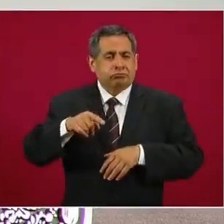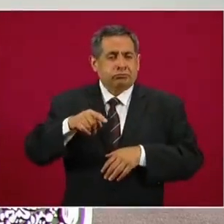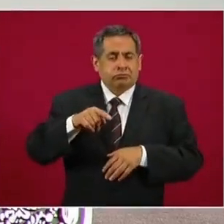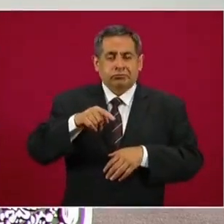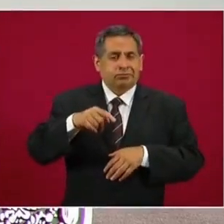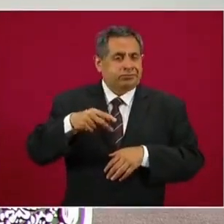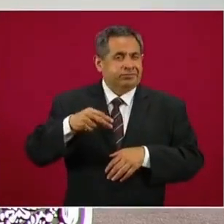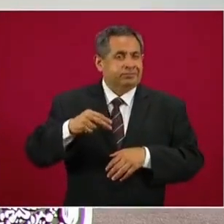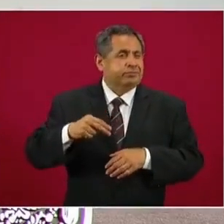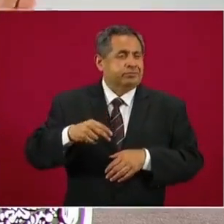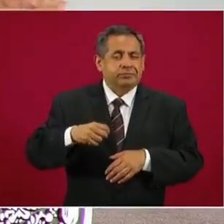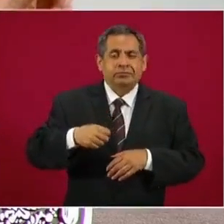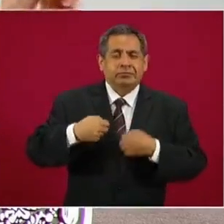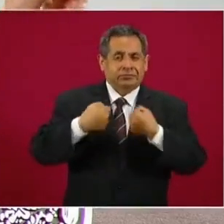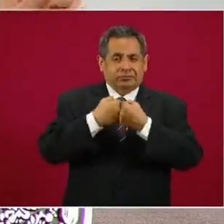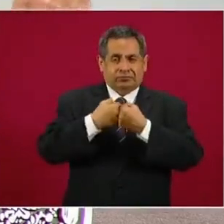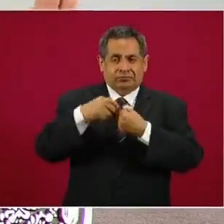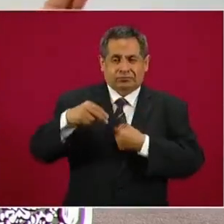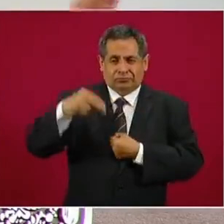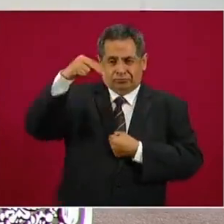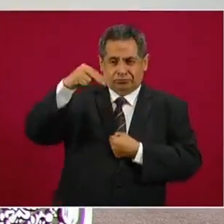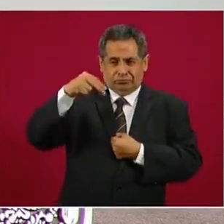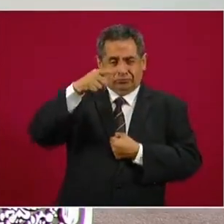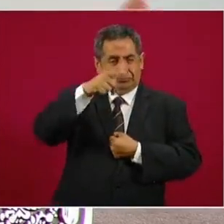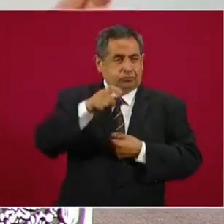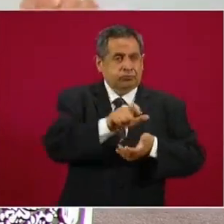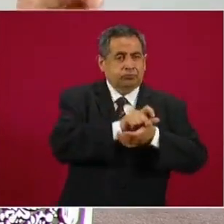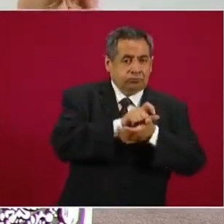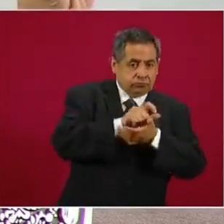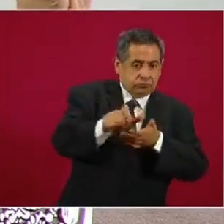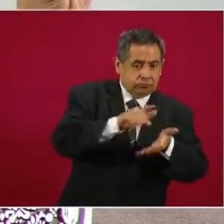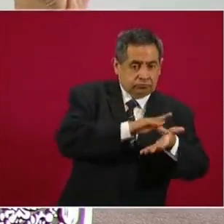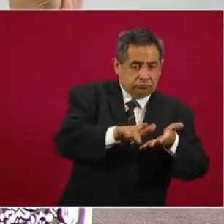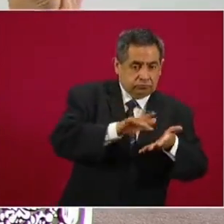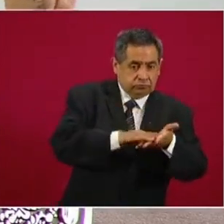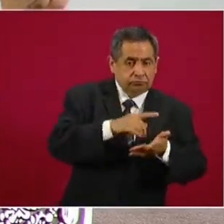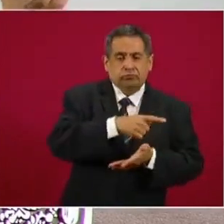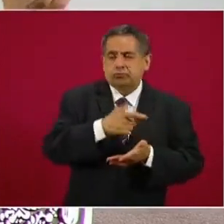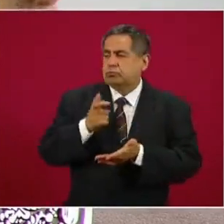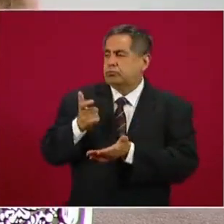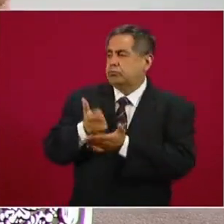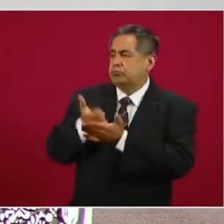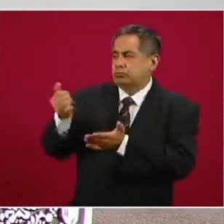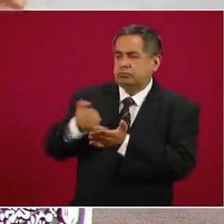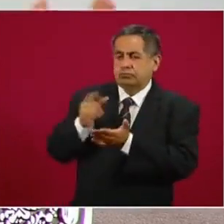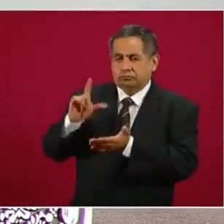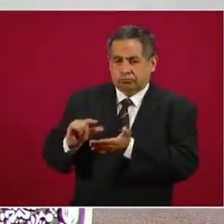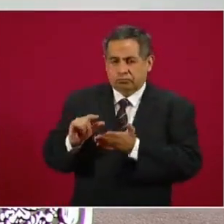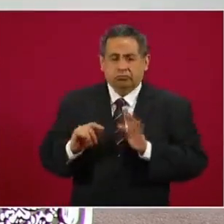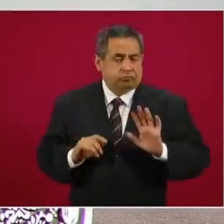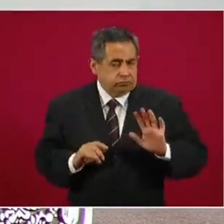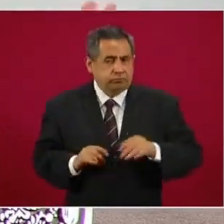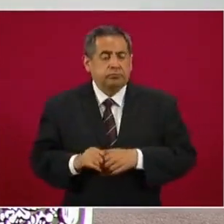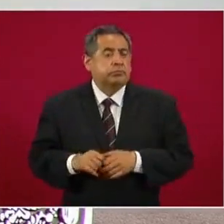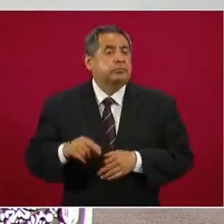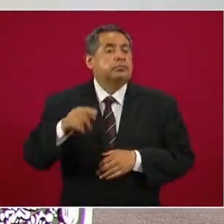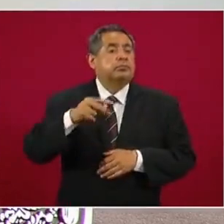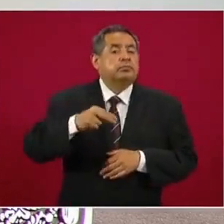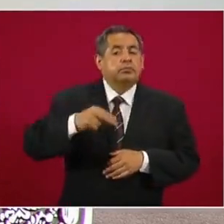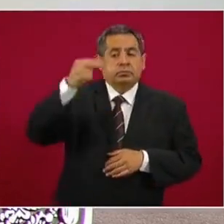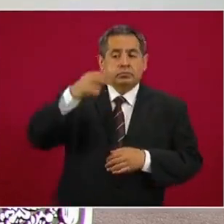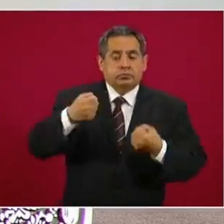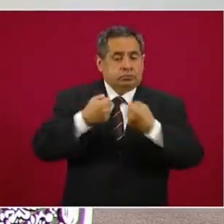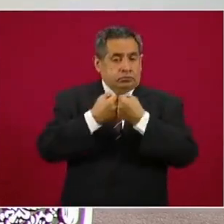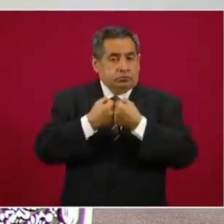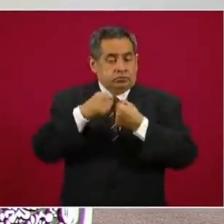que es una disminución de impuestos, una tarifa, digamos, preferencial, aunque en la frontera norte tenían el 20% de